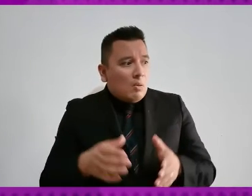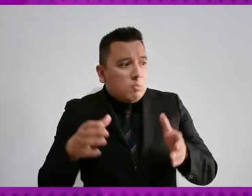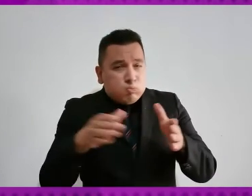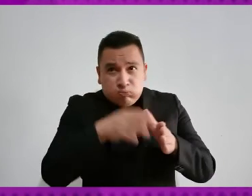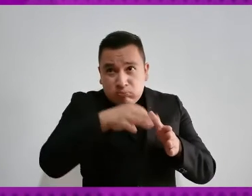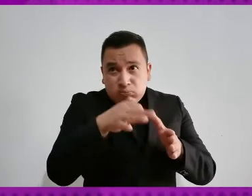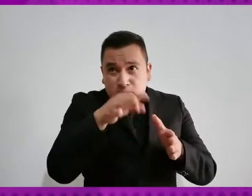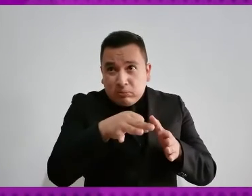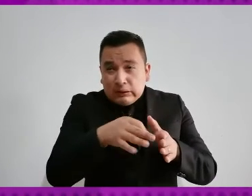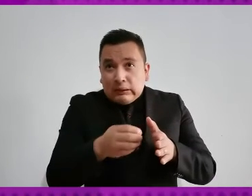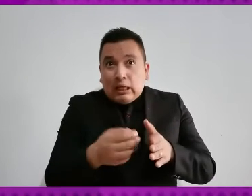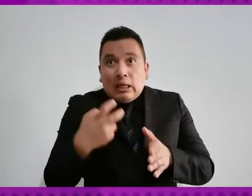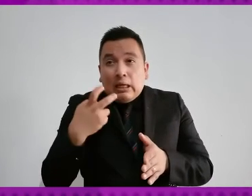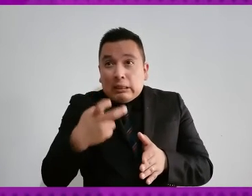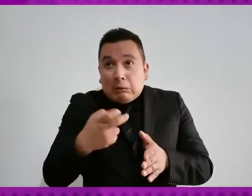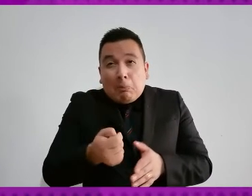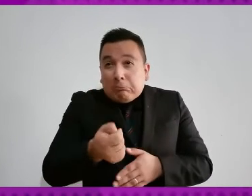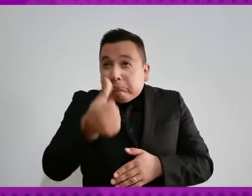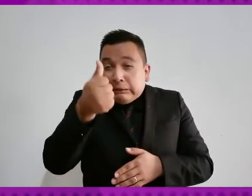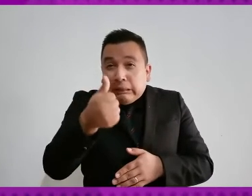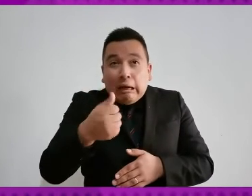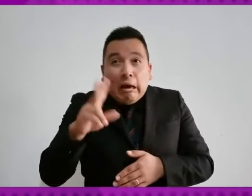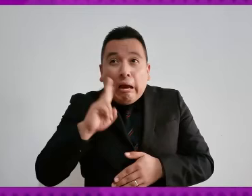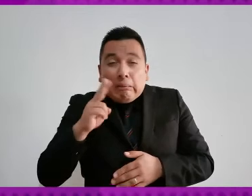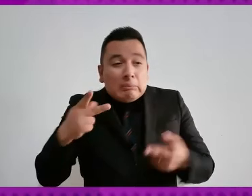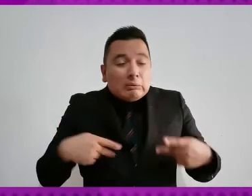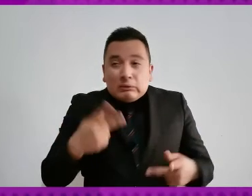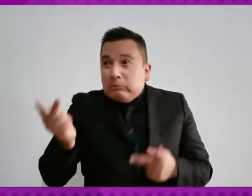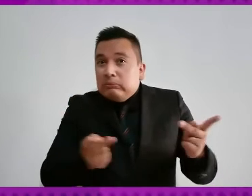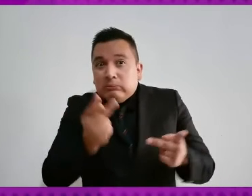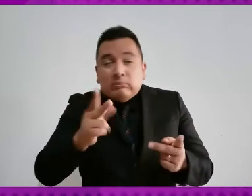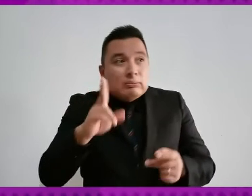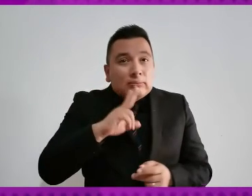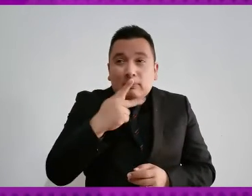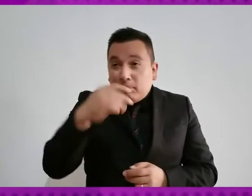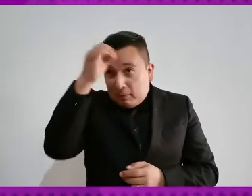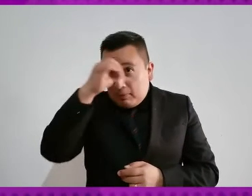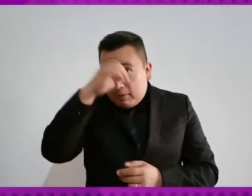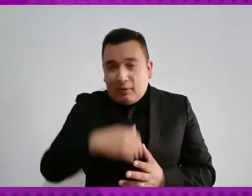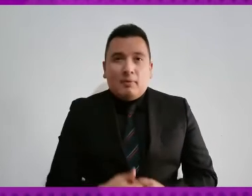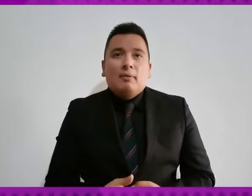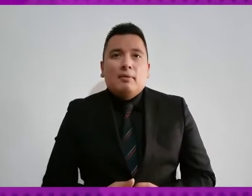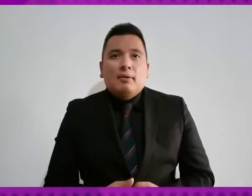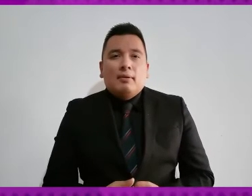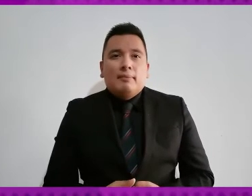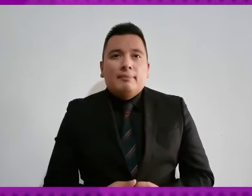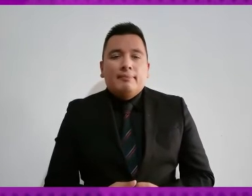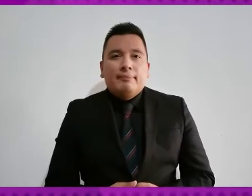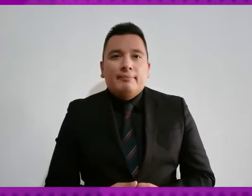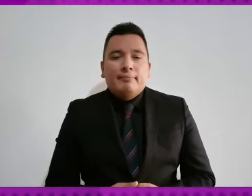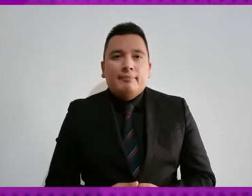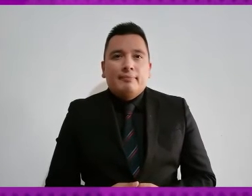la redundancia, es histórica. Es la primera ocasión que se instala tal cantidad de mesas receptoras para captar la opinión de las y